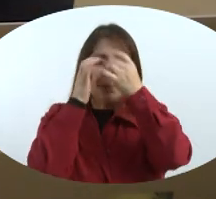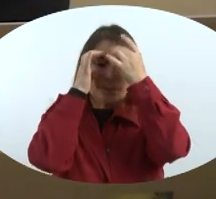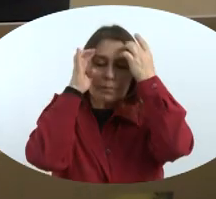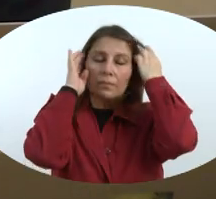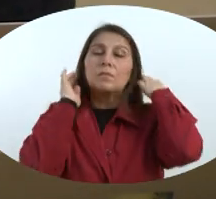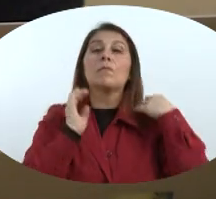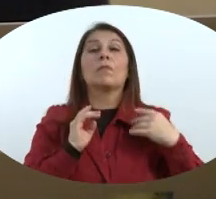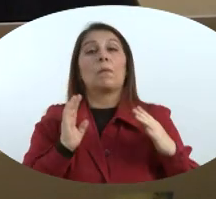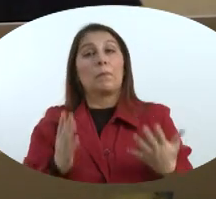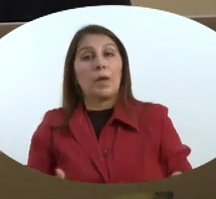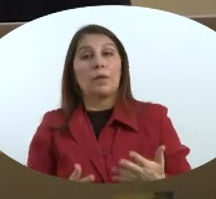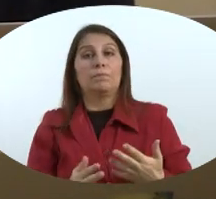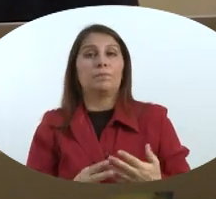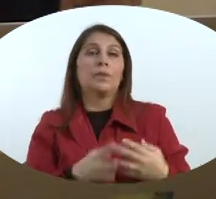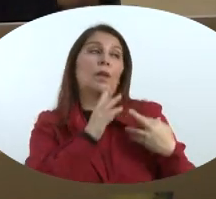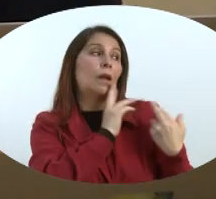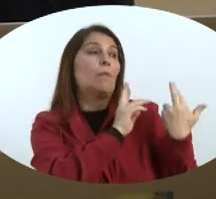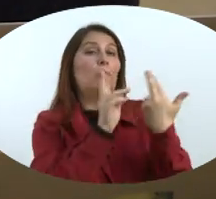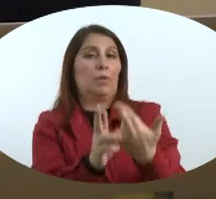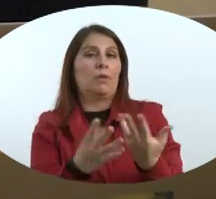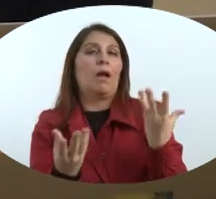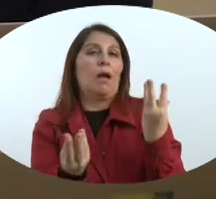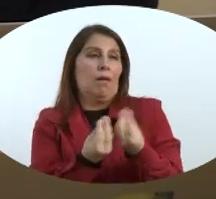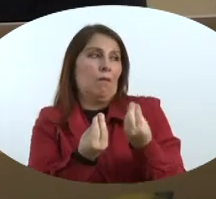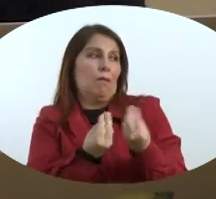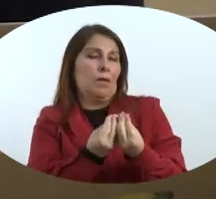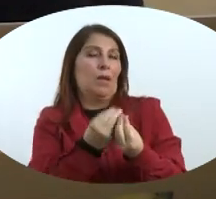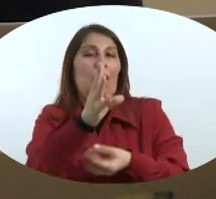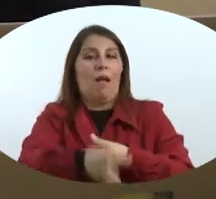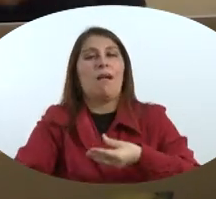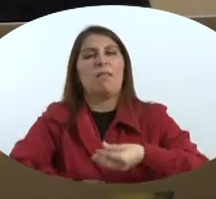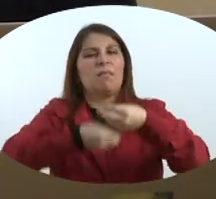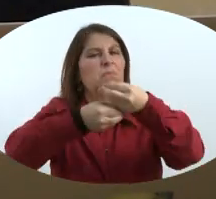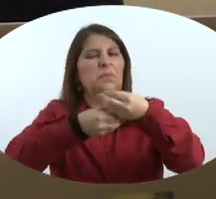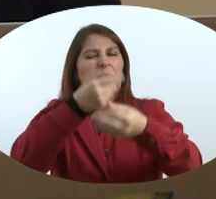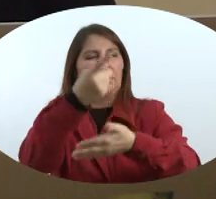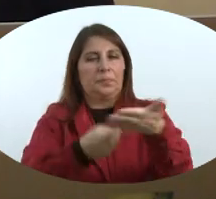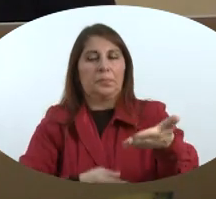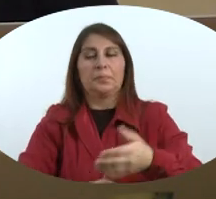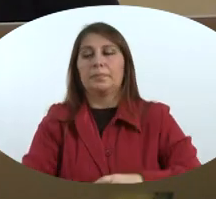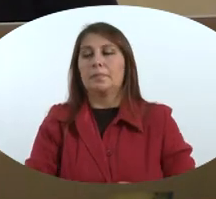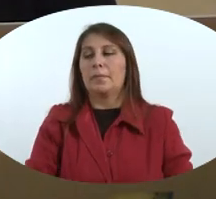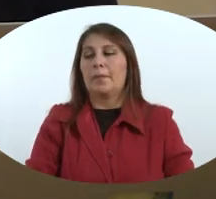bueno para aportar un poco a lo que pues dice josé